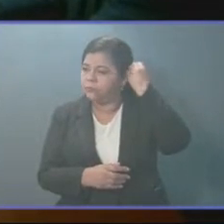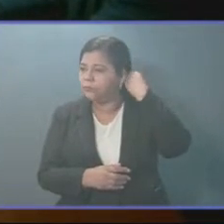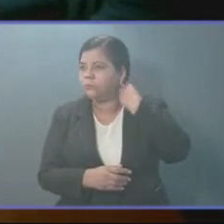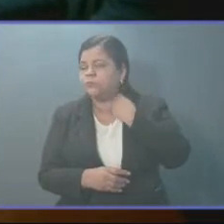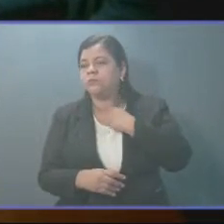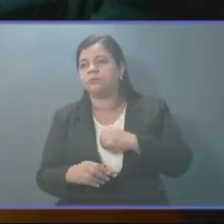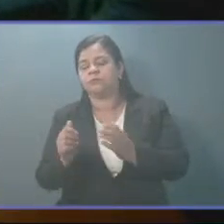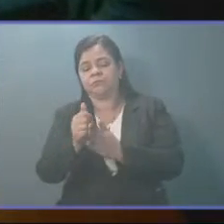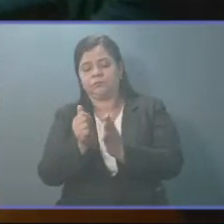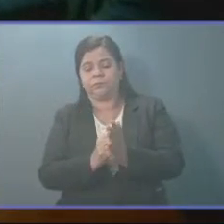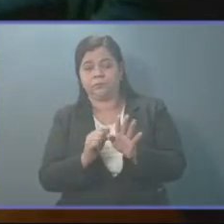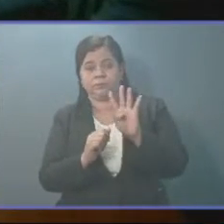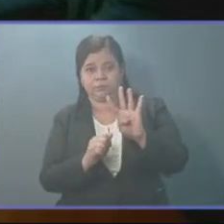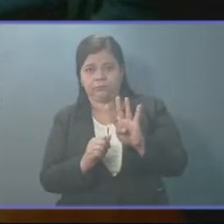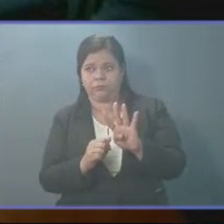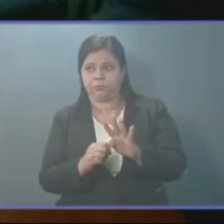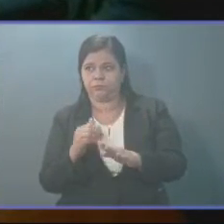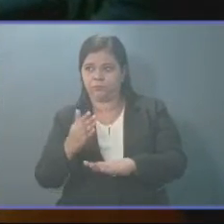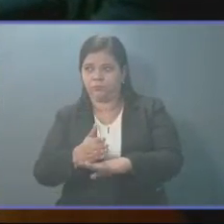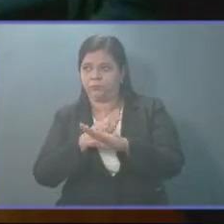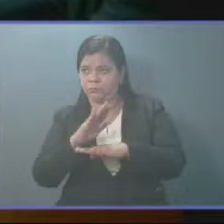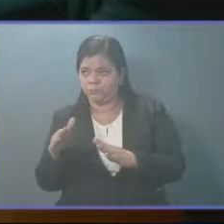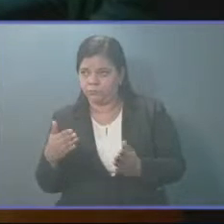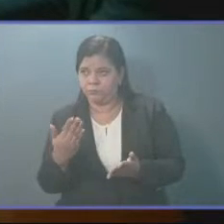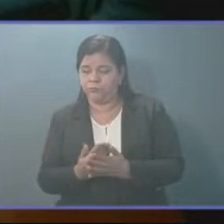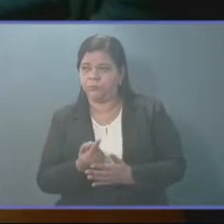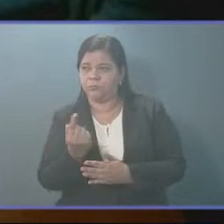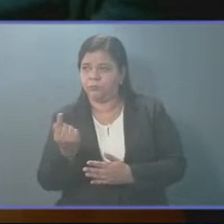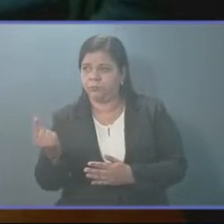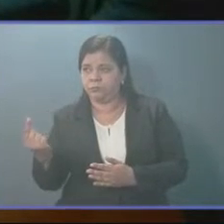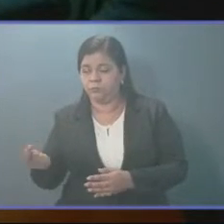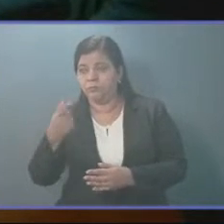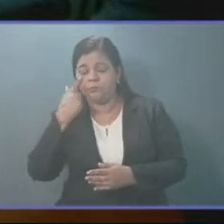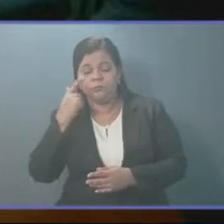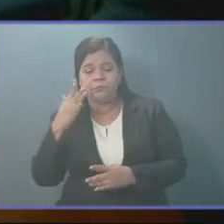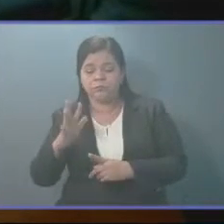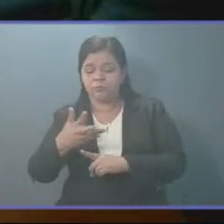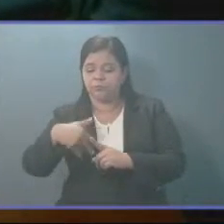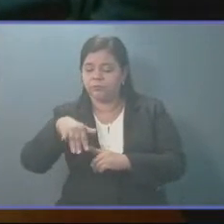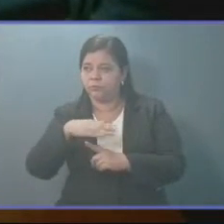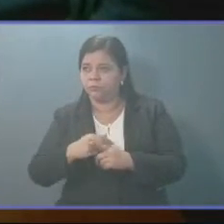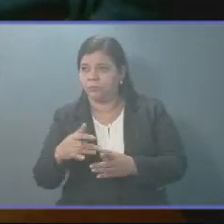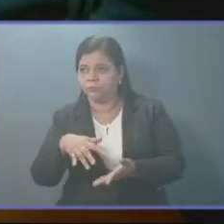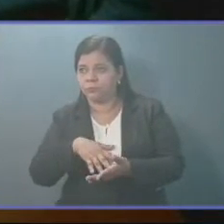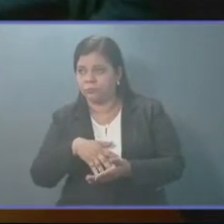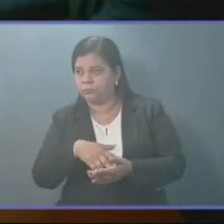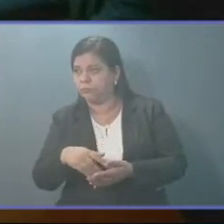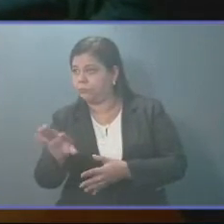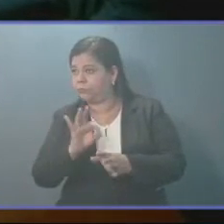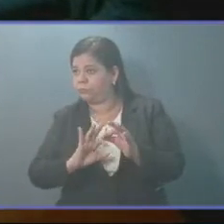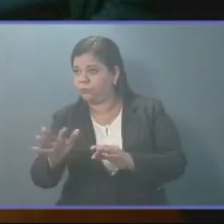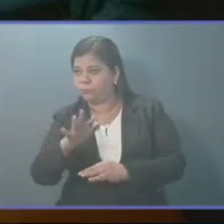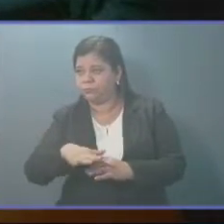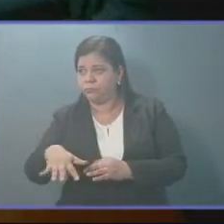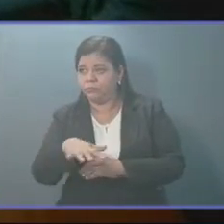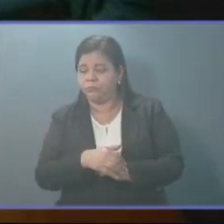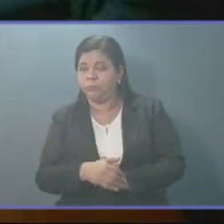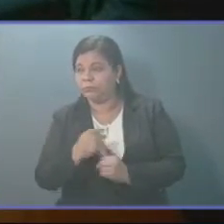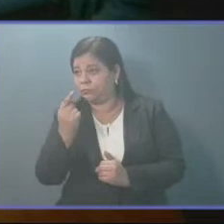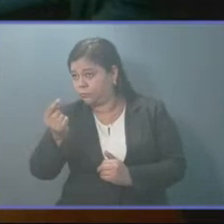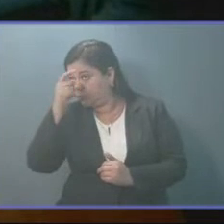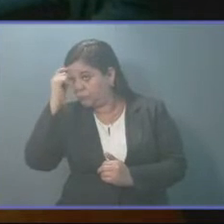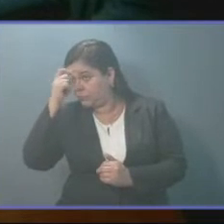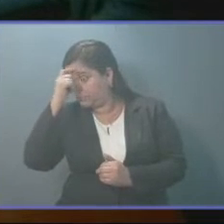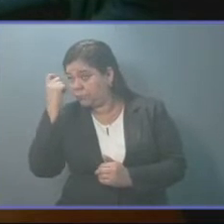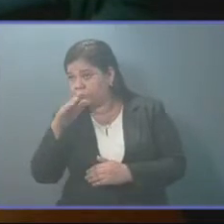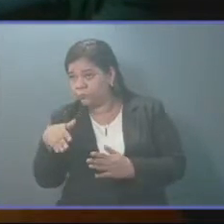Artículo 4. Protección de trabajadores en situación de vulnerabilidad. Artículo 4. En aquellos casos de trabajadores en condición o